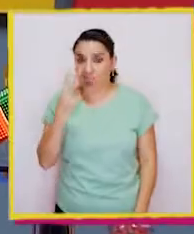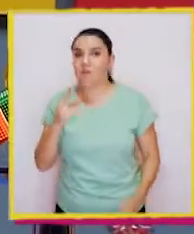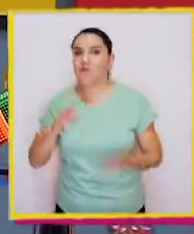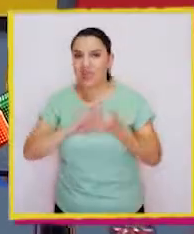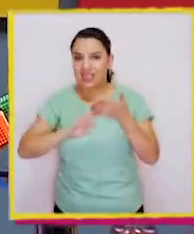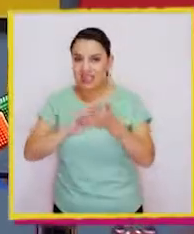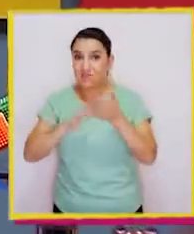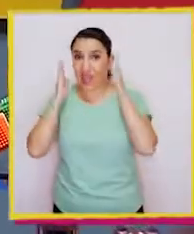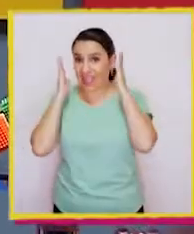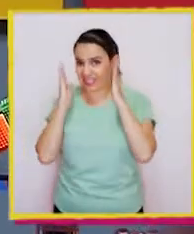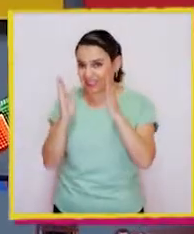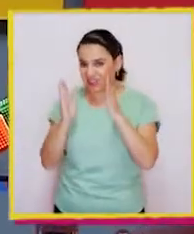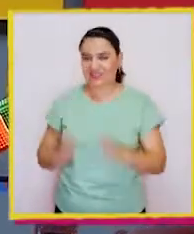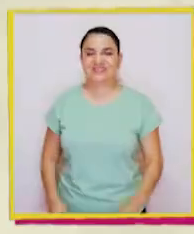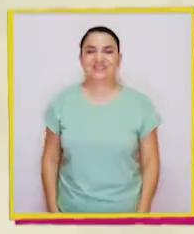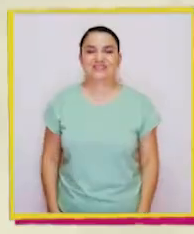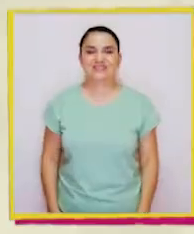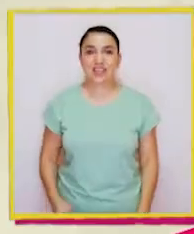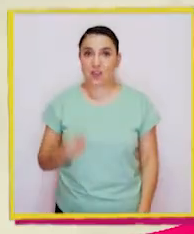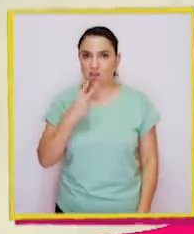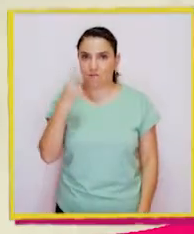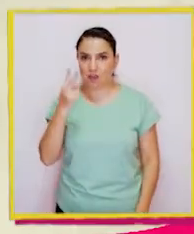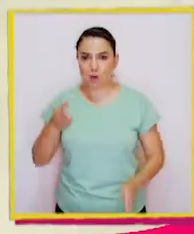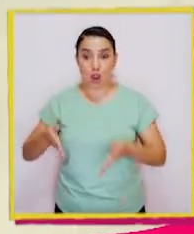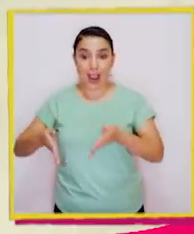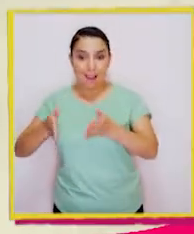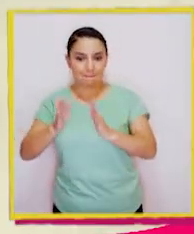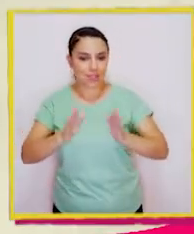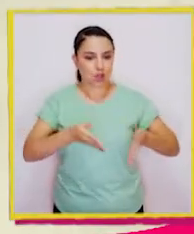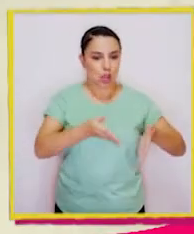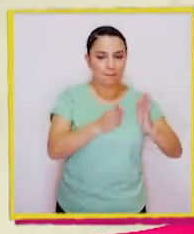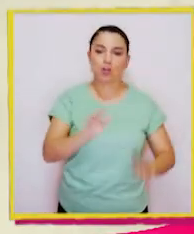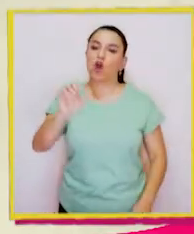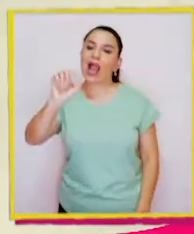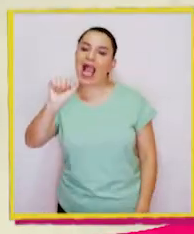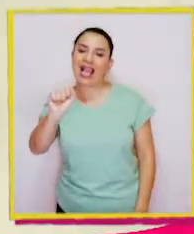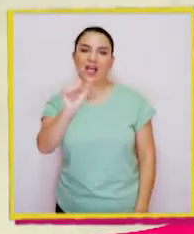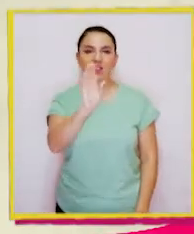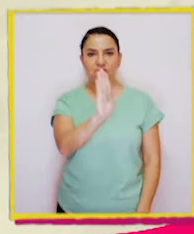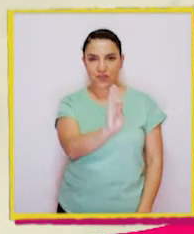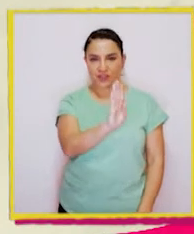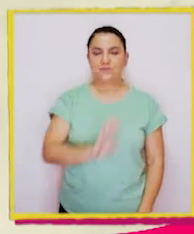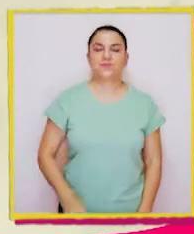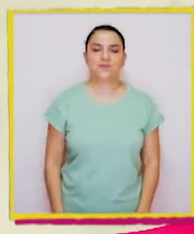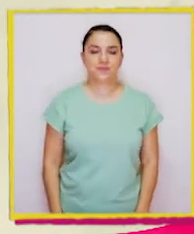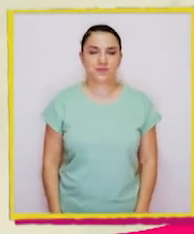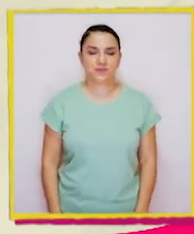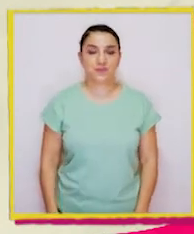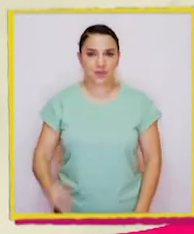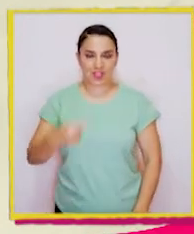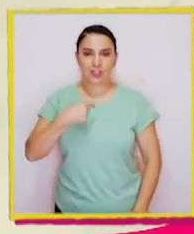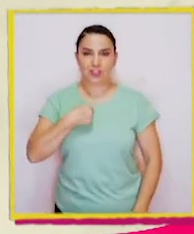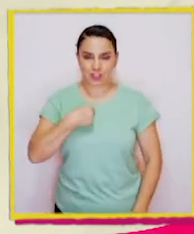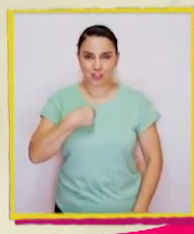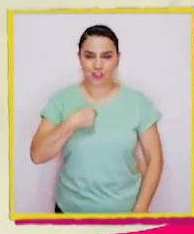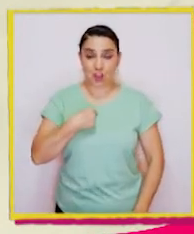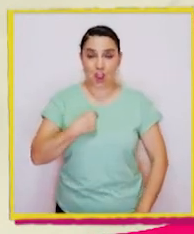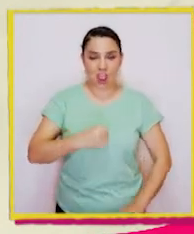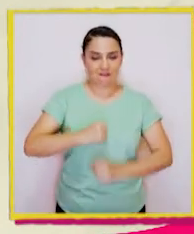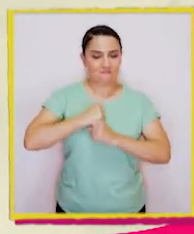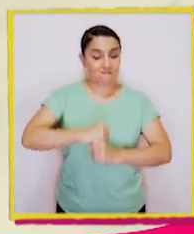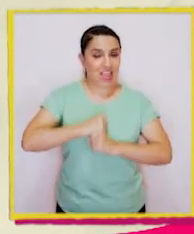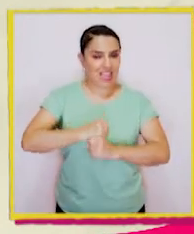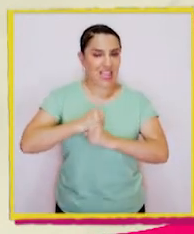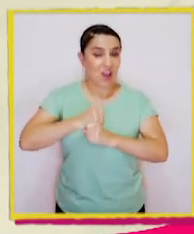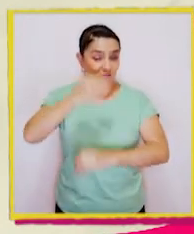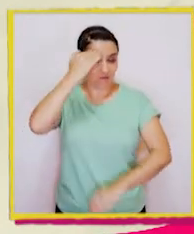último ejemplo. ¡Pongan atención! Vemos dos caminos. El camino A y el camino B. Yo, como